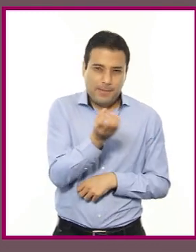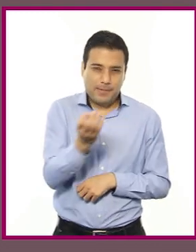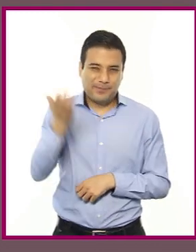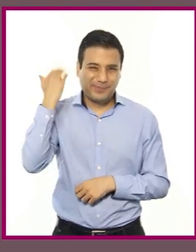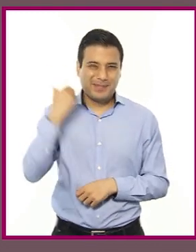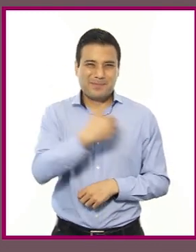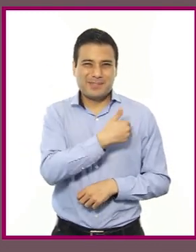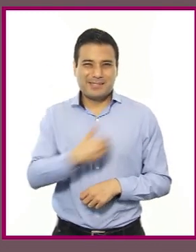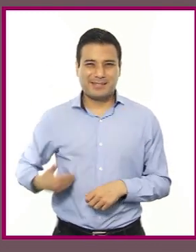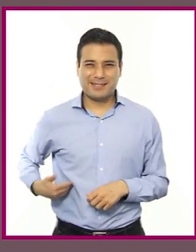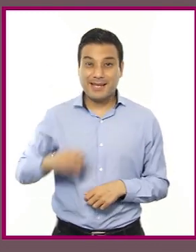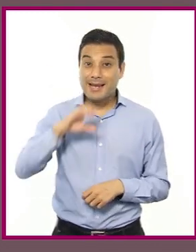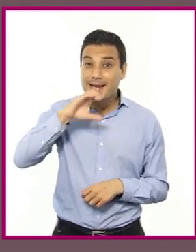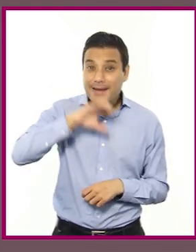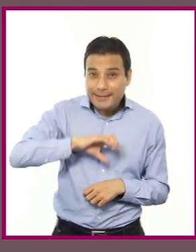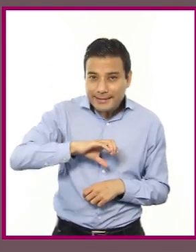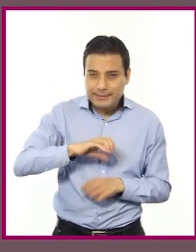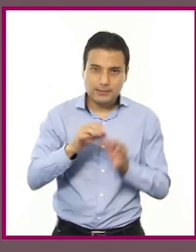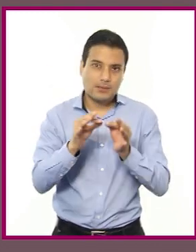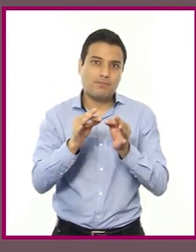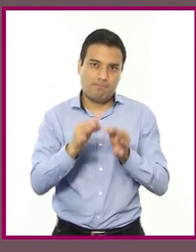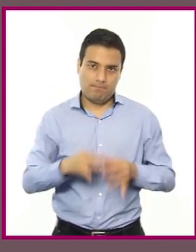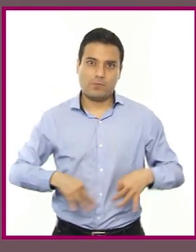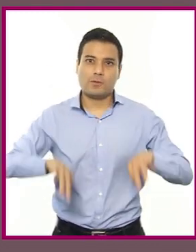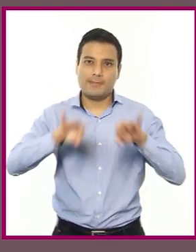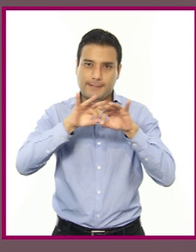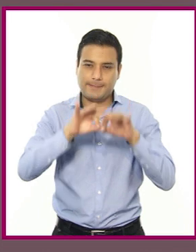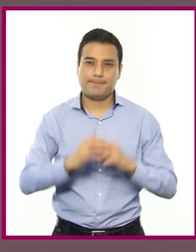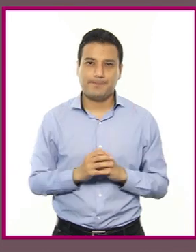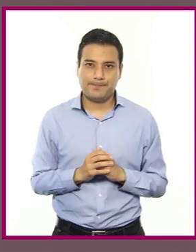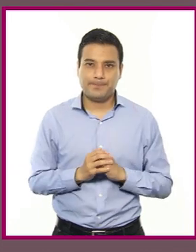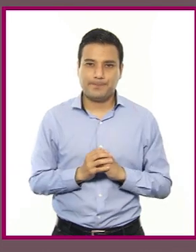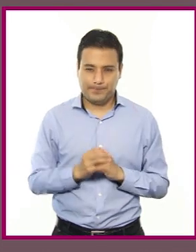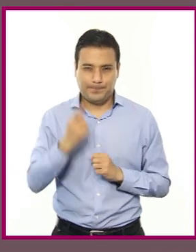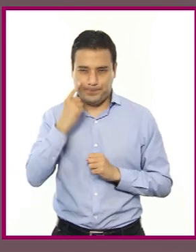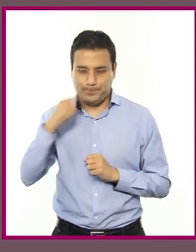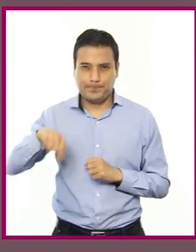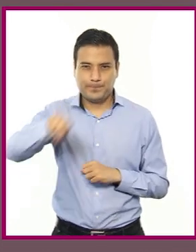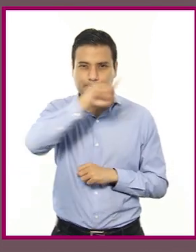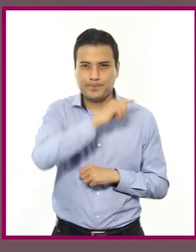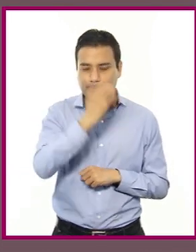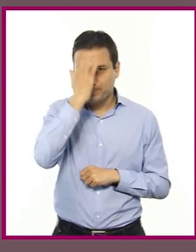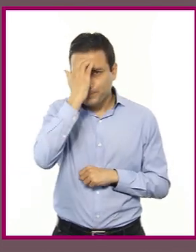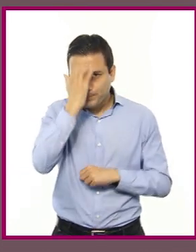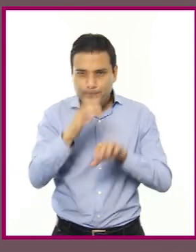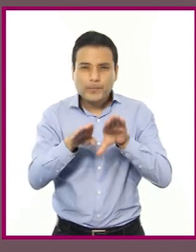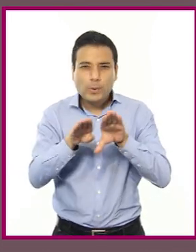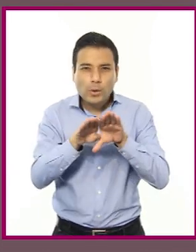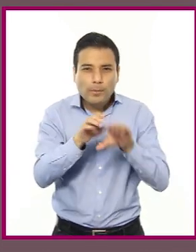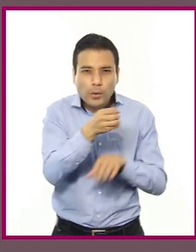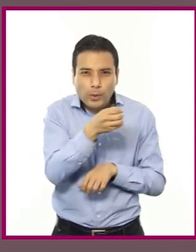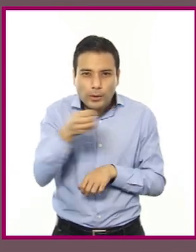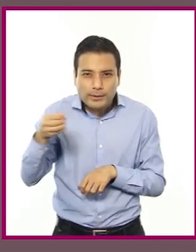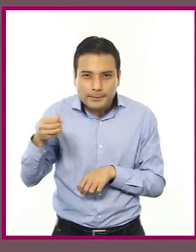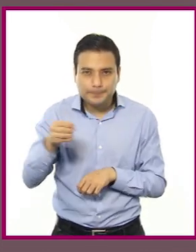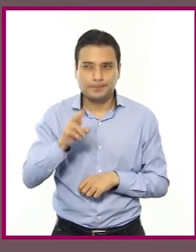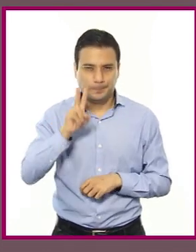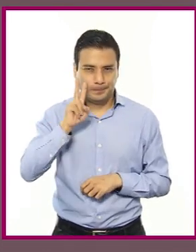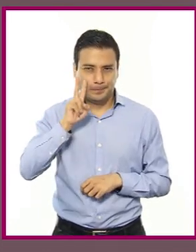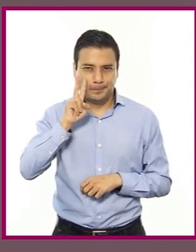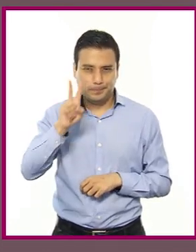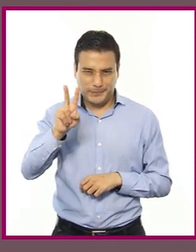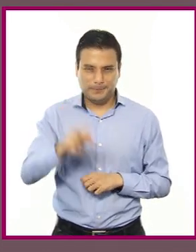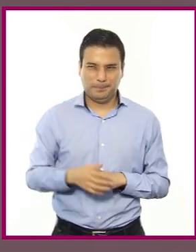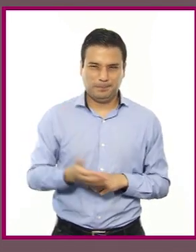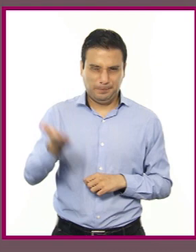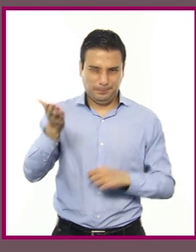cardenista fue el más importante del periodo. Los invito a conocer cómo se llevó a cabo este proceso en la siguiente serie